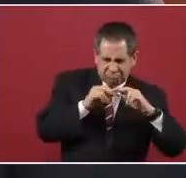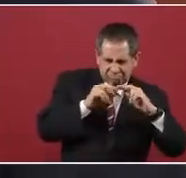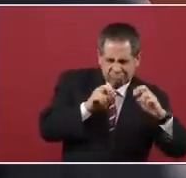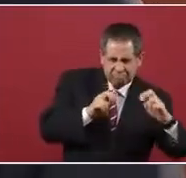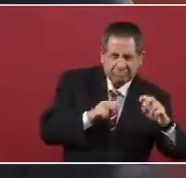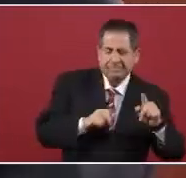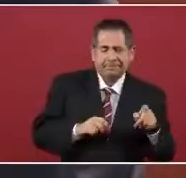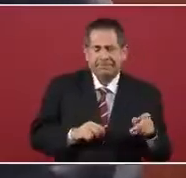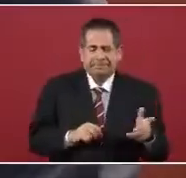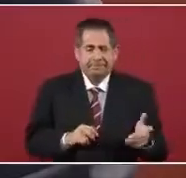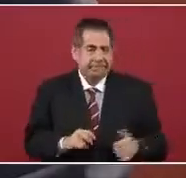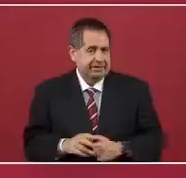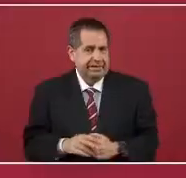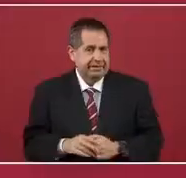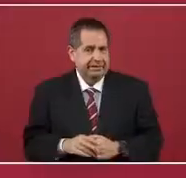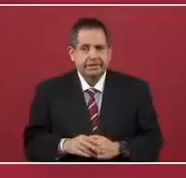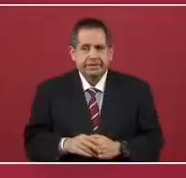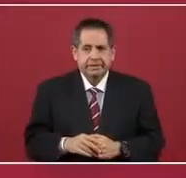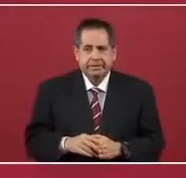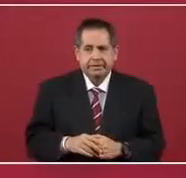pues